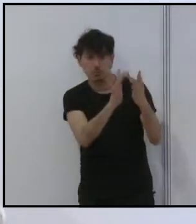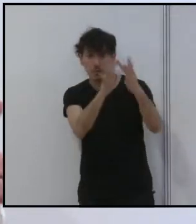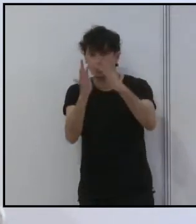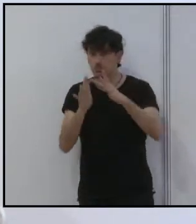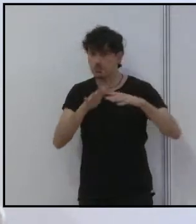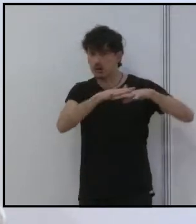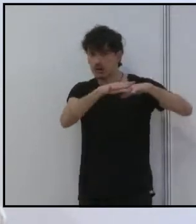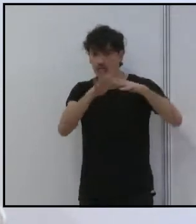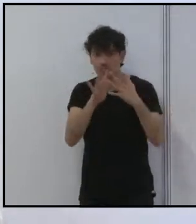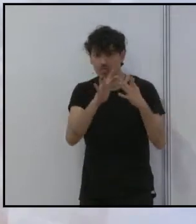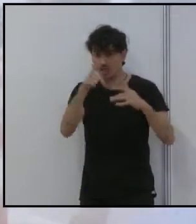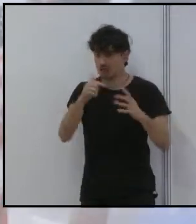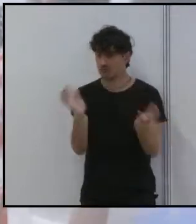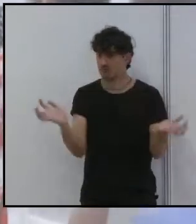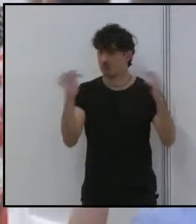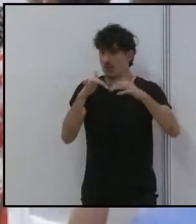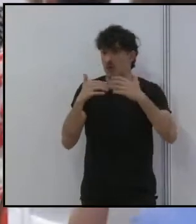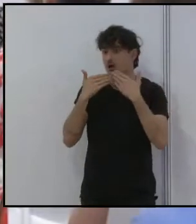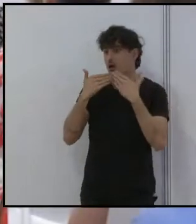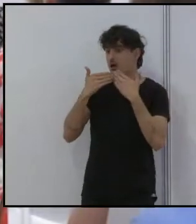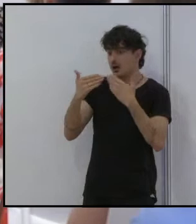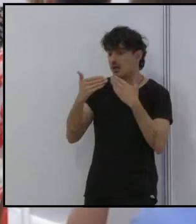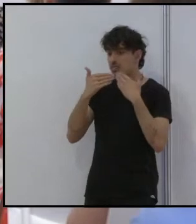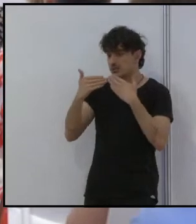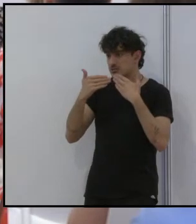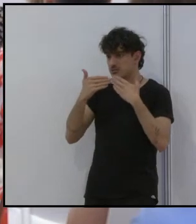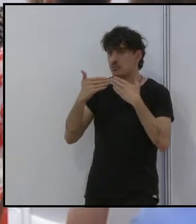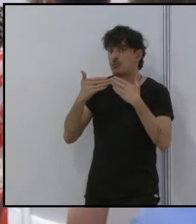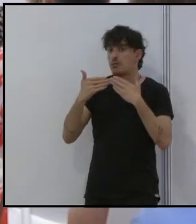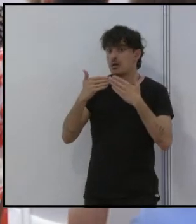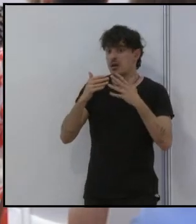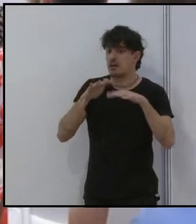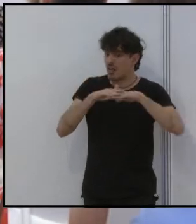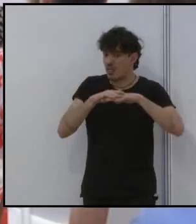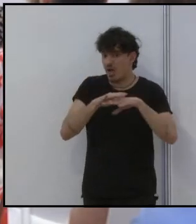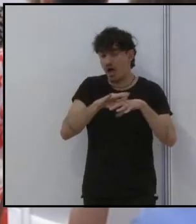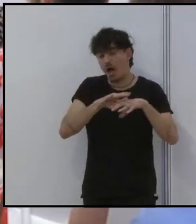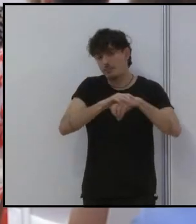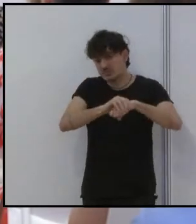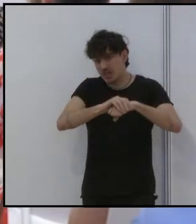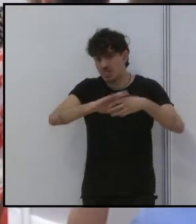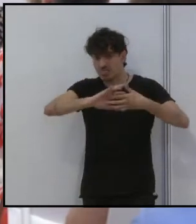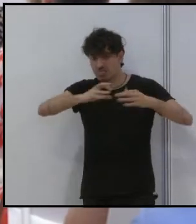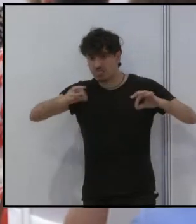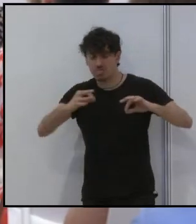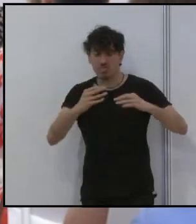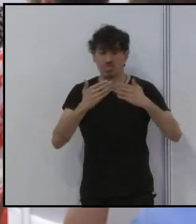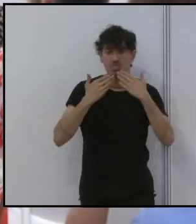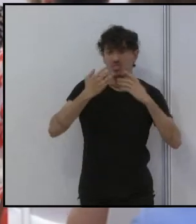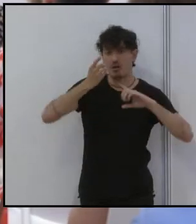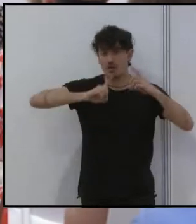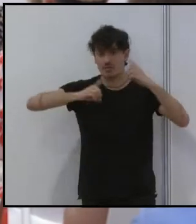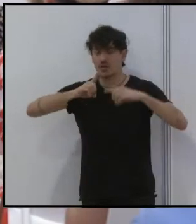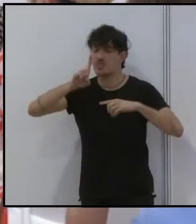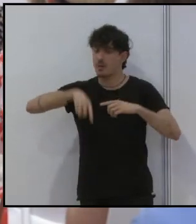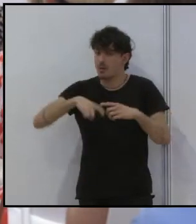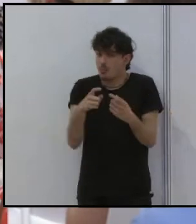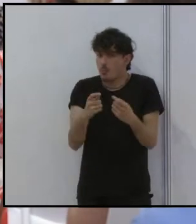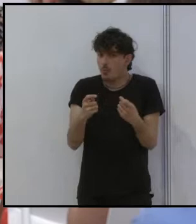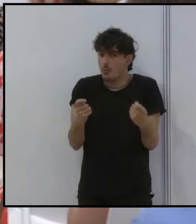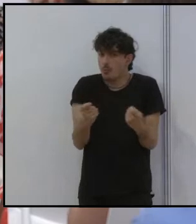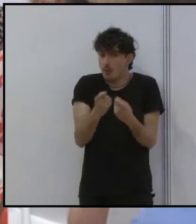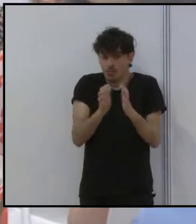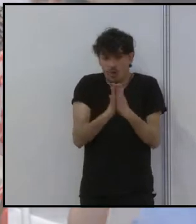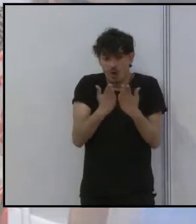encontramos porque nos conocemos a través de Páginas de Espuma, redes de amistad y de debate, y una promoción impecable de